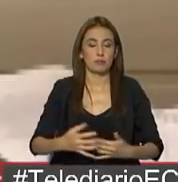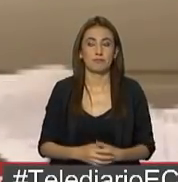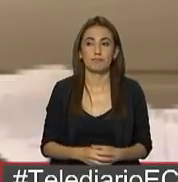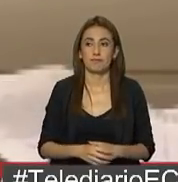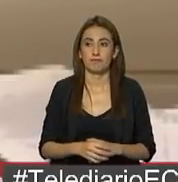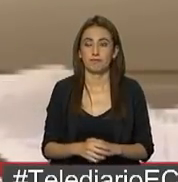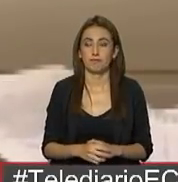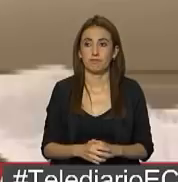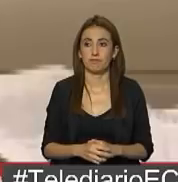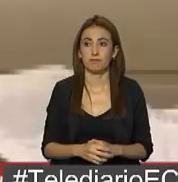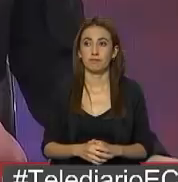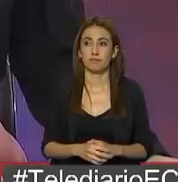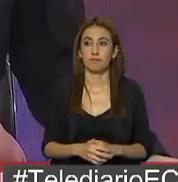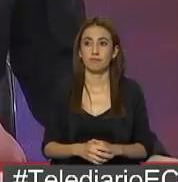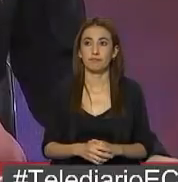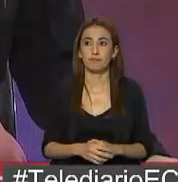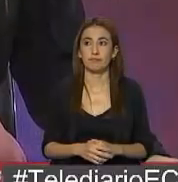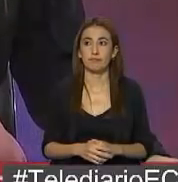Llanos, Ecuador TV.